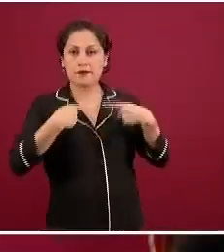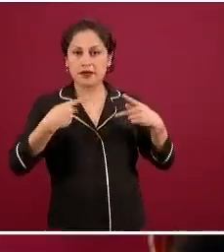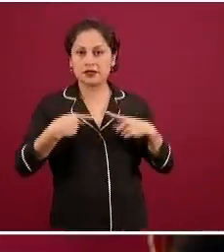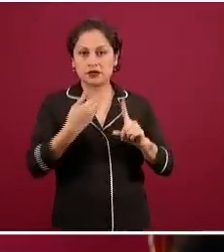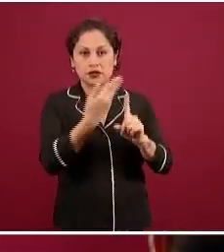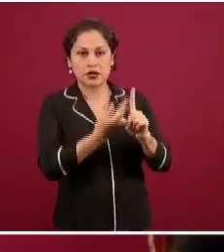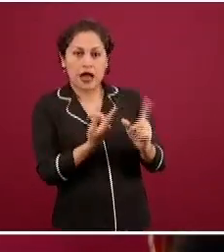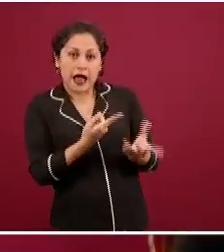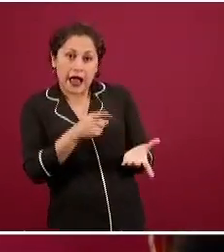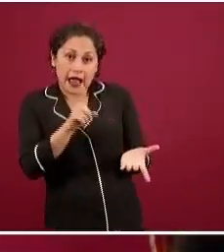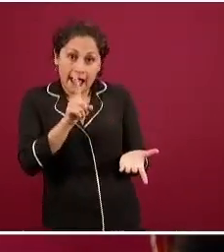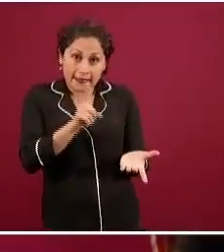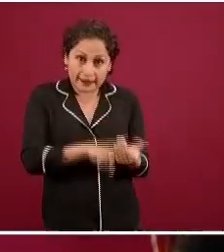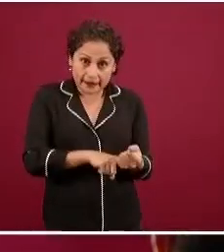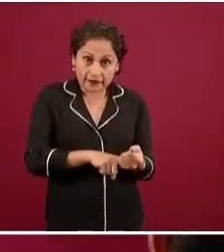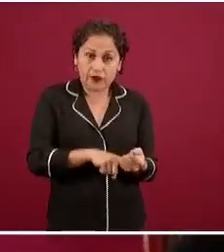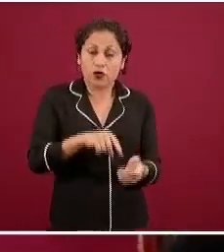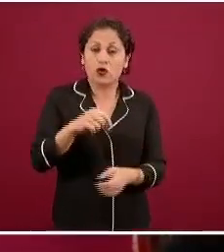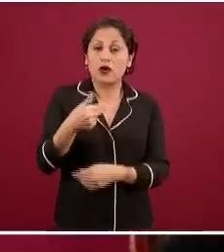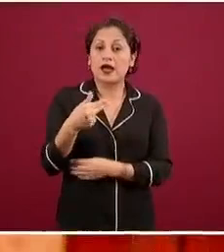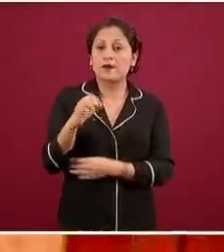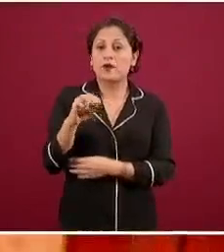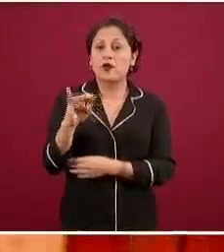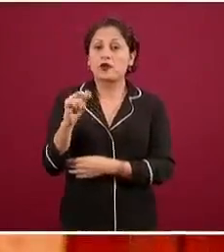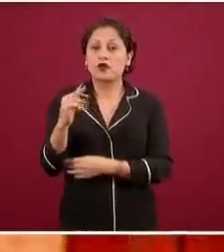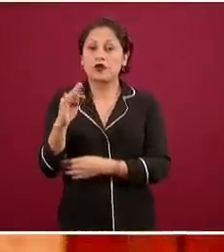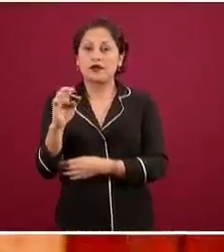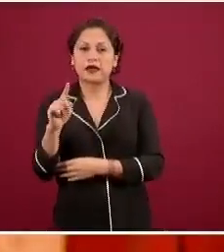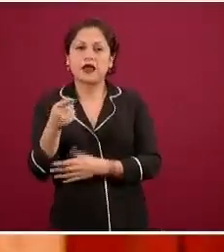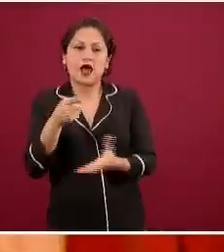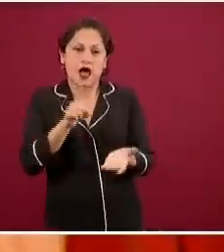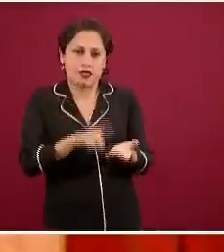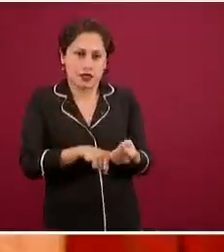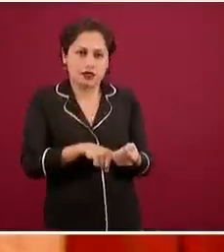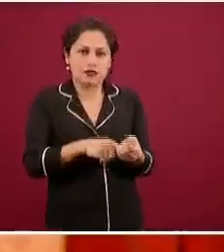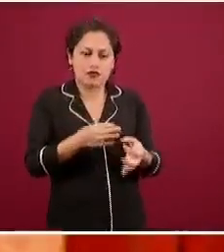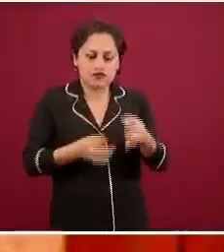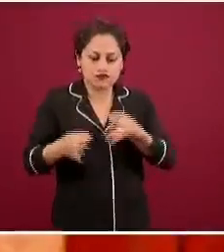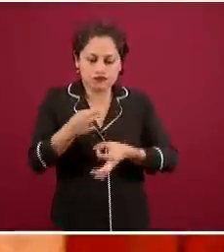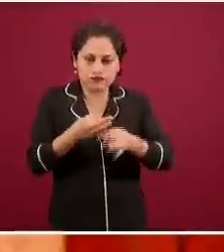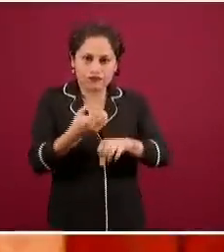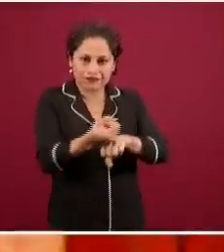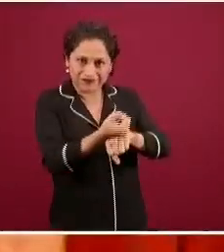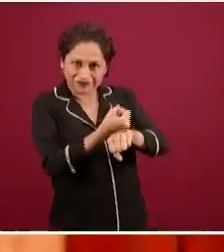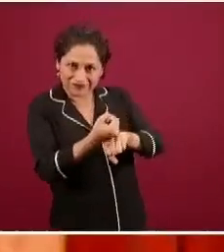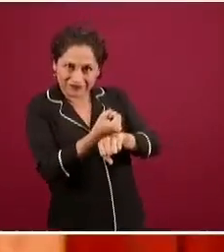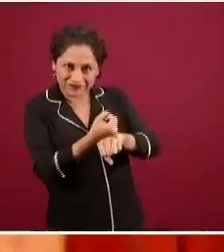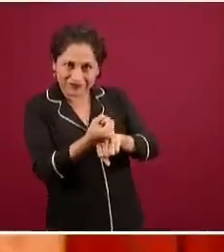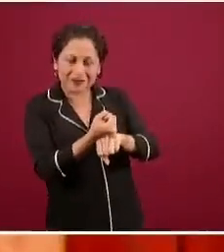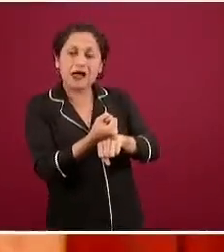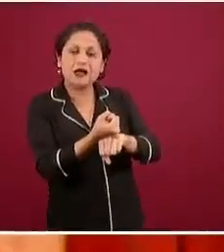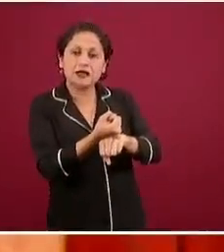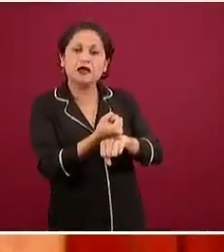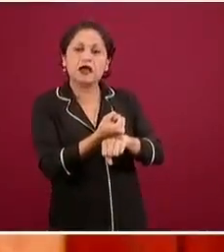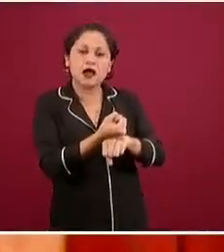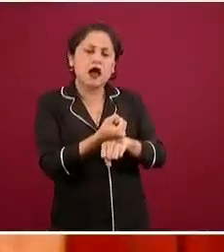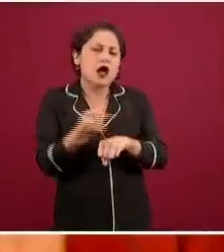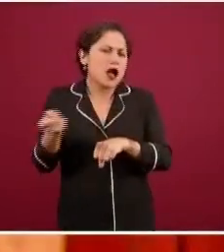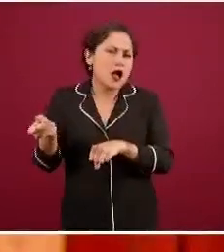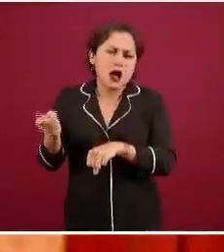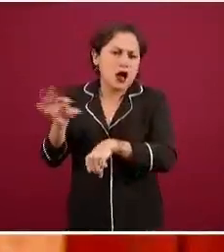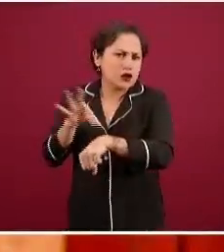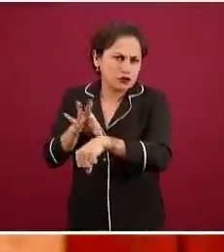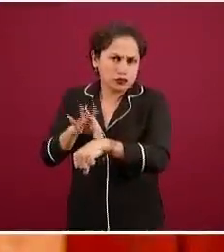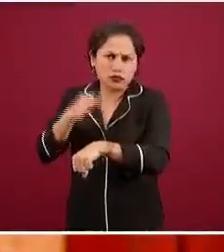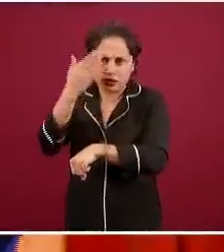proteína que le da el color rojo a la sangre y que se encuentra en los glóbulos rojos, y se usa muy comúnmente en la medicina